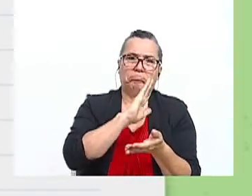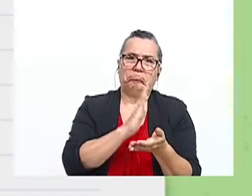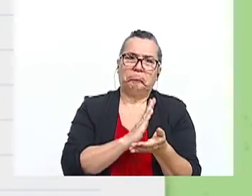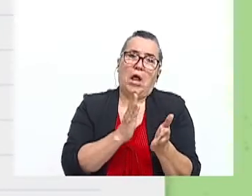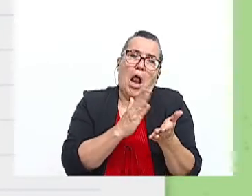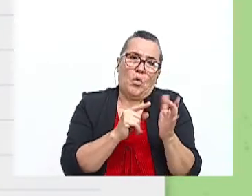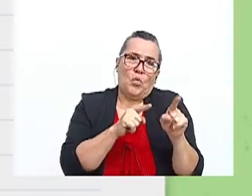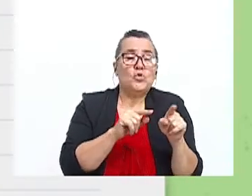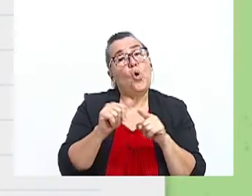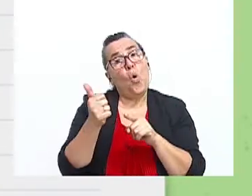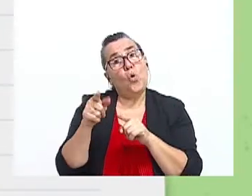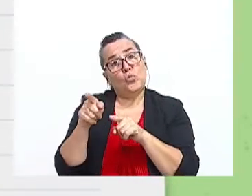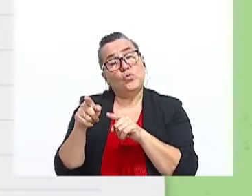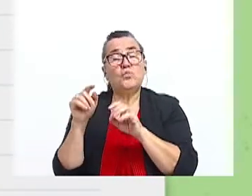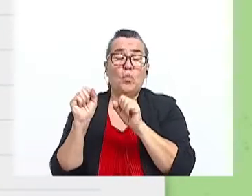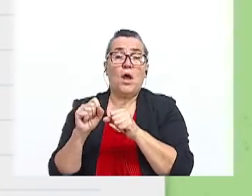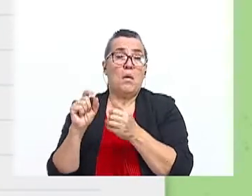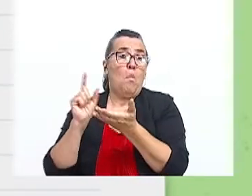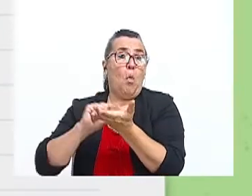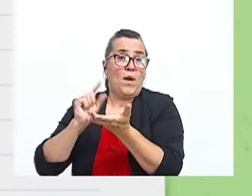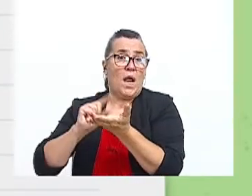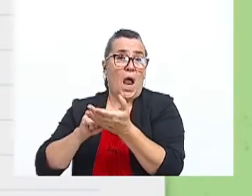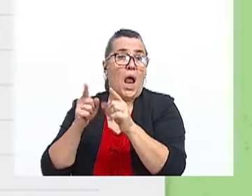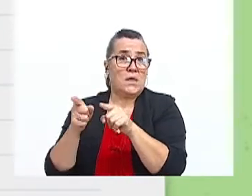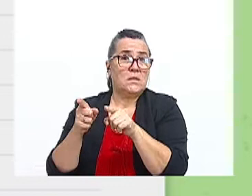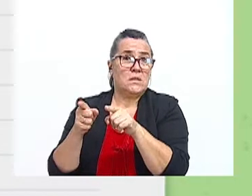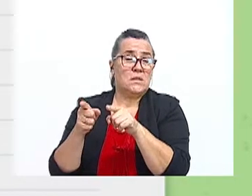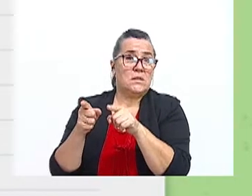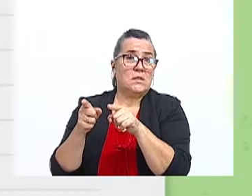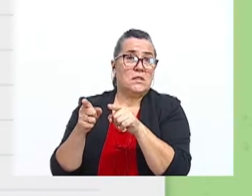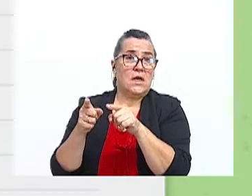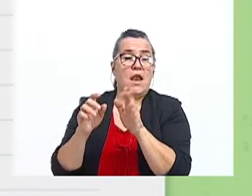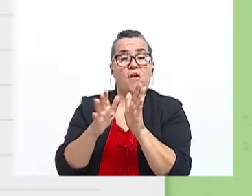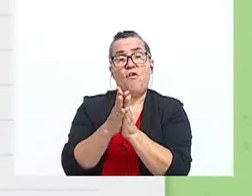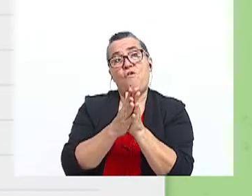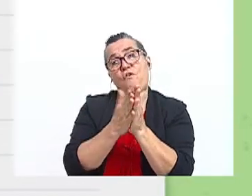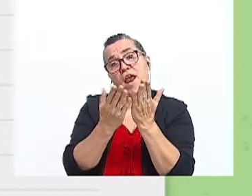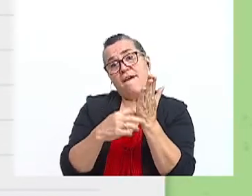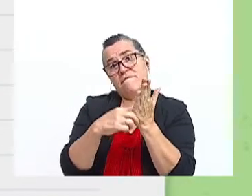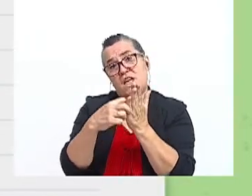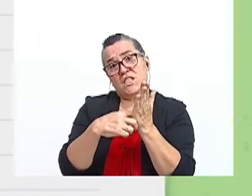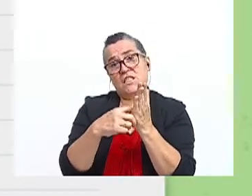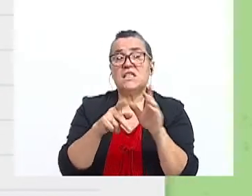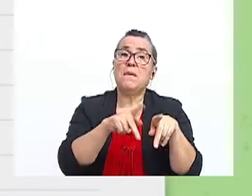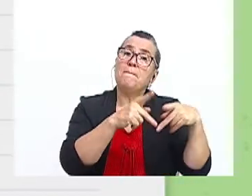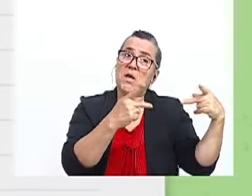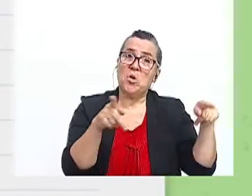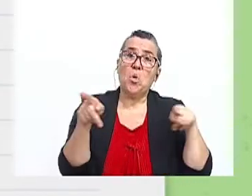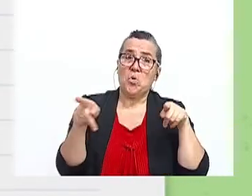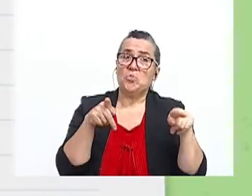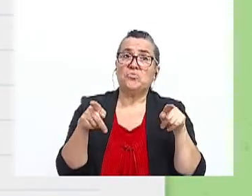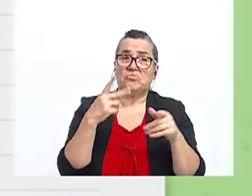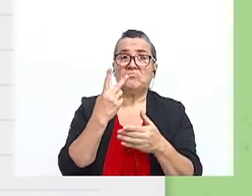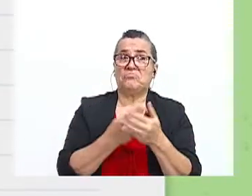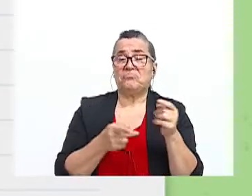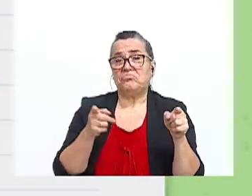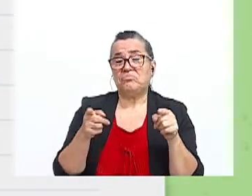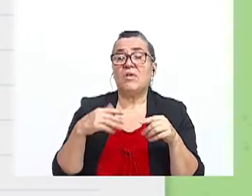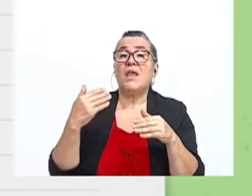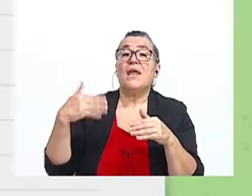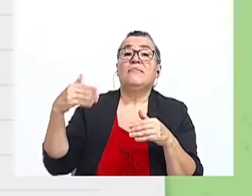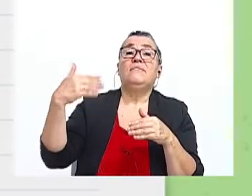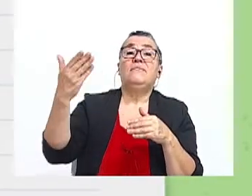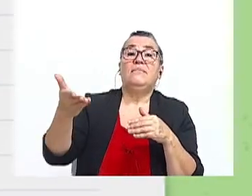embargo, otros pueden publicarse tanto en revistas como en periódicos y más